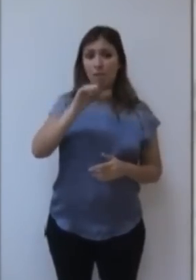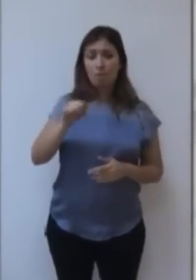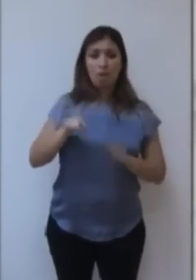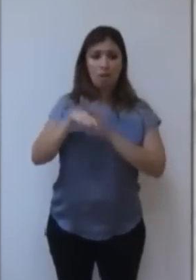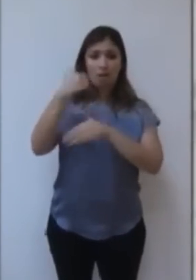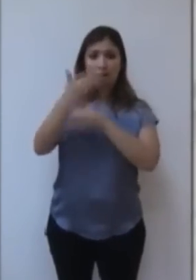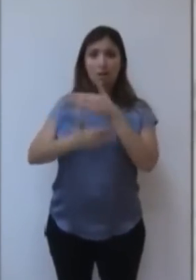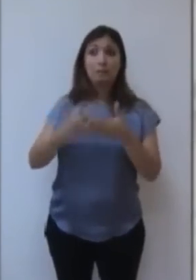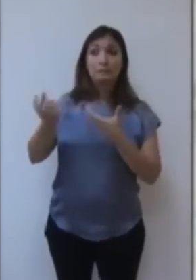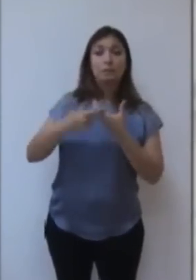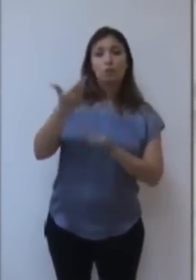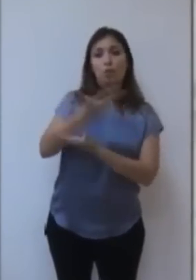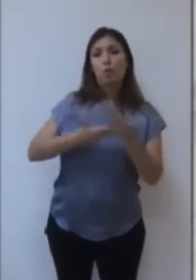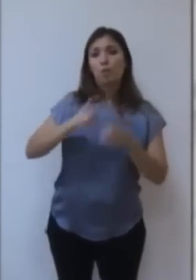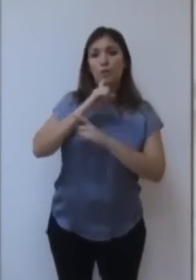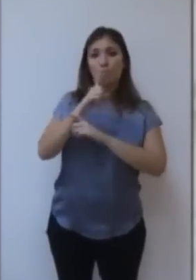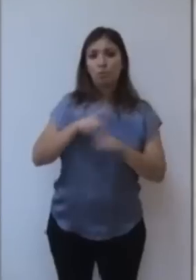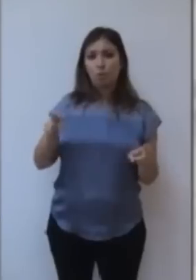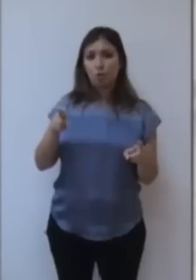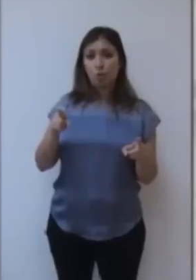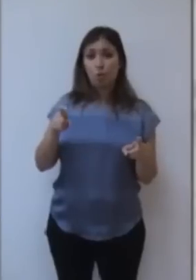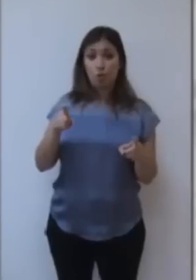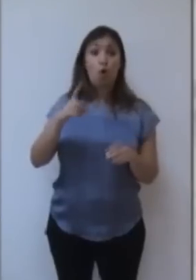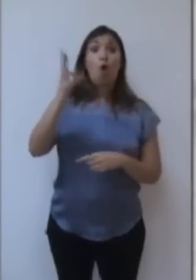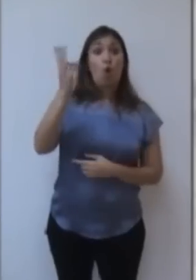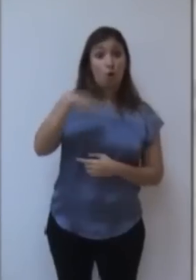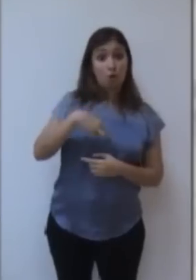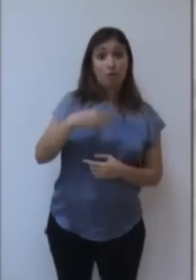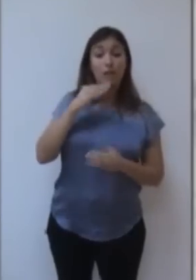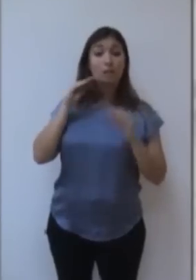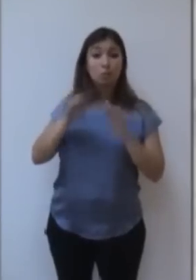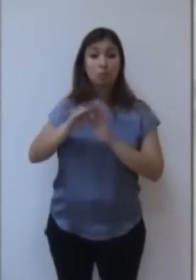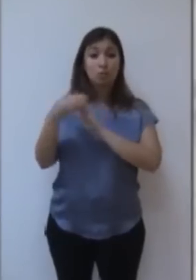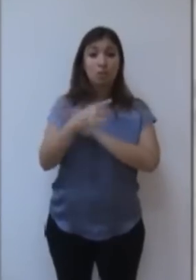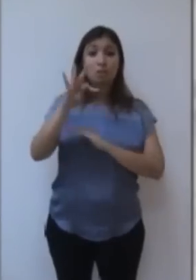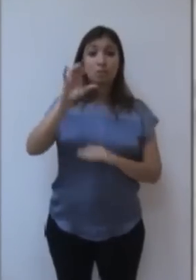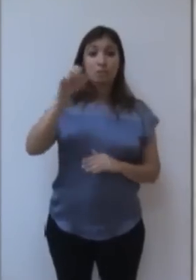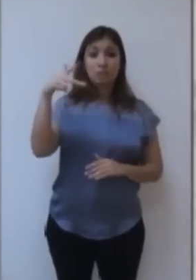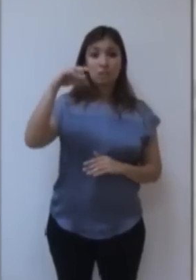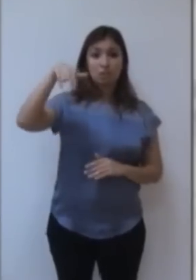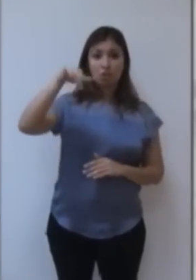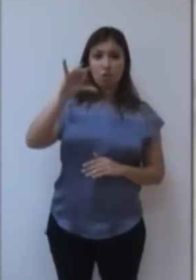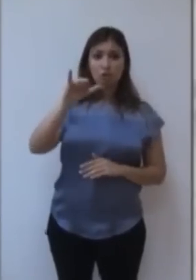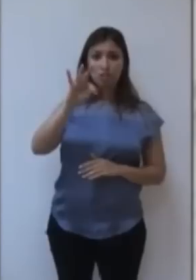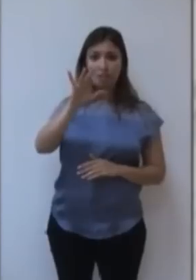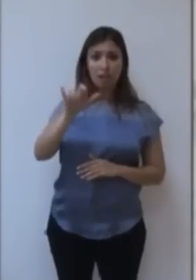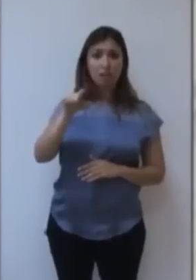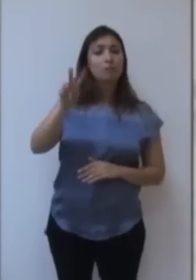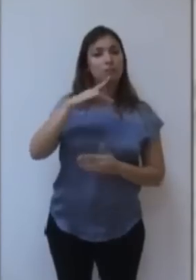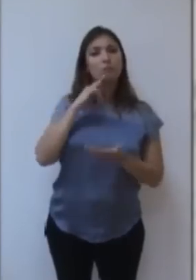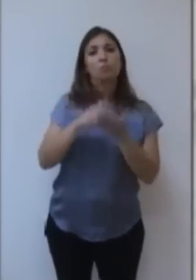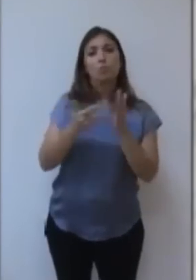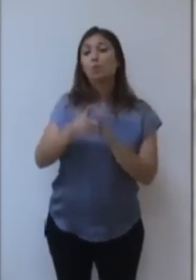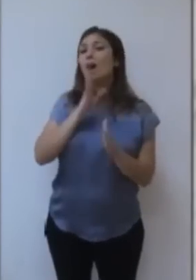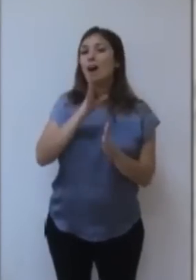que colabora la Fundación 11 a través de su empresa Tecnoscience, que es un proyecto que también va en